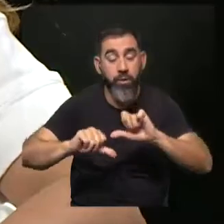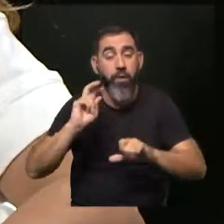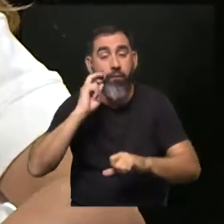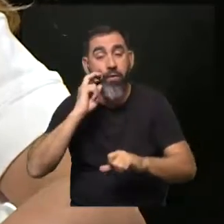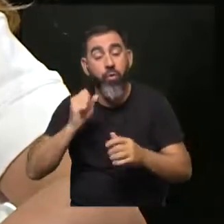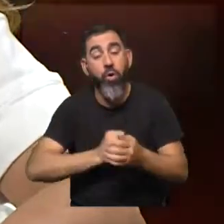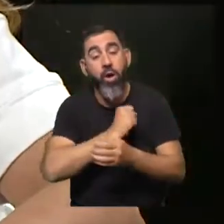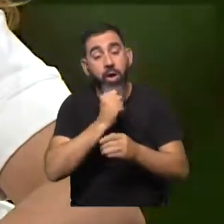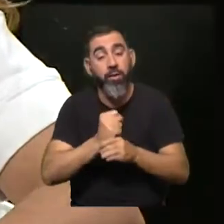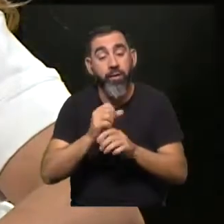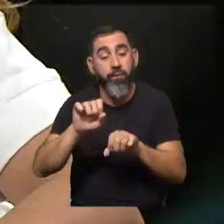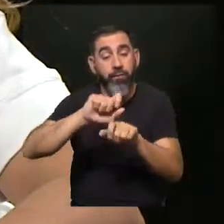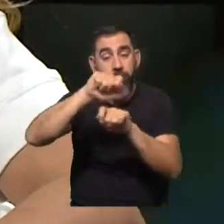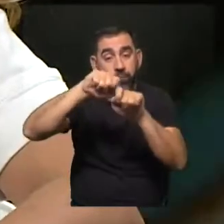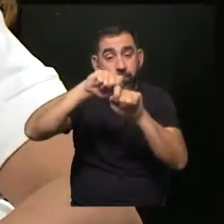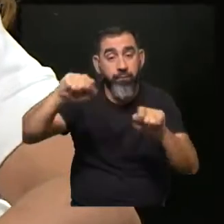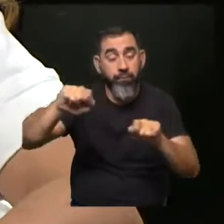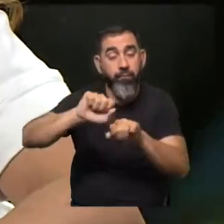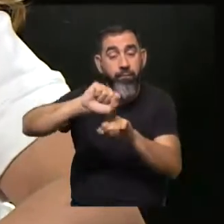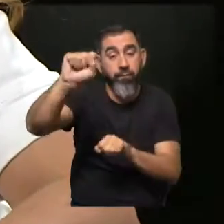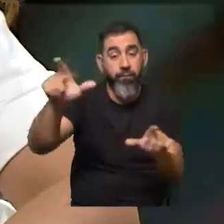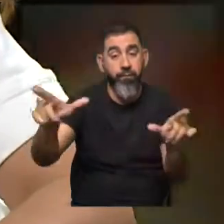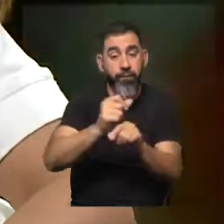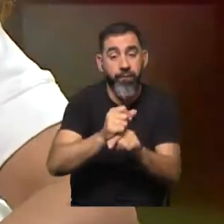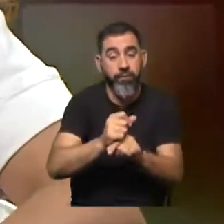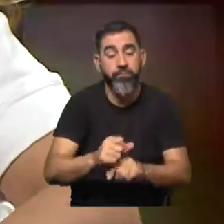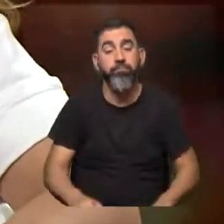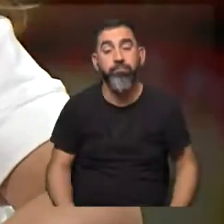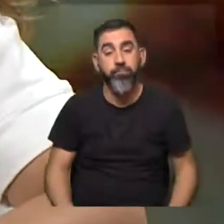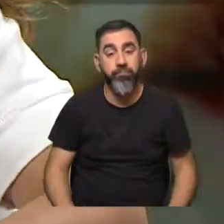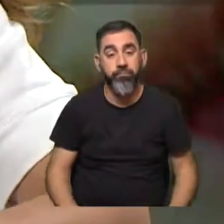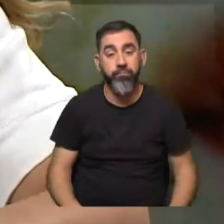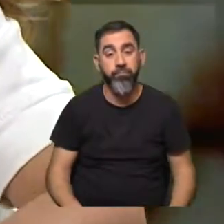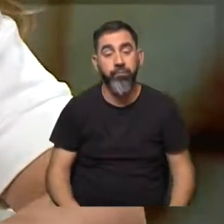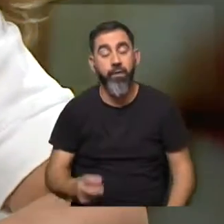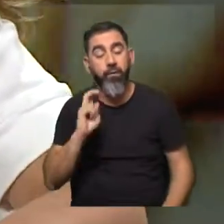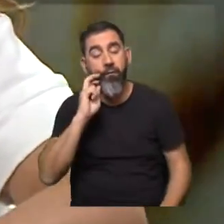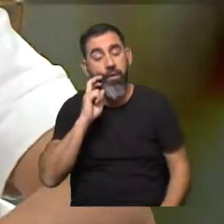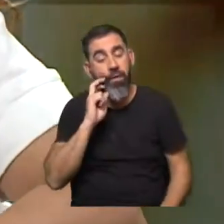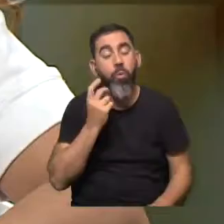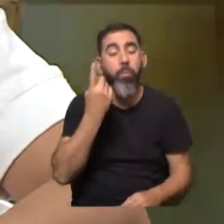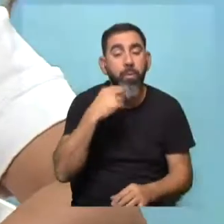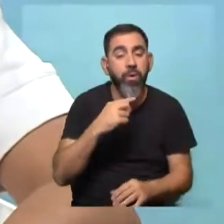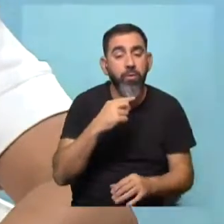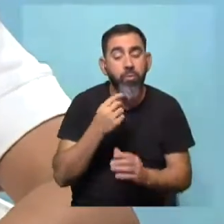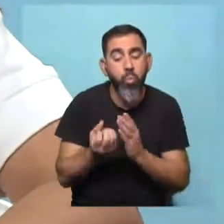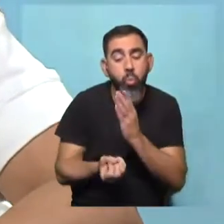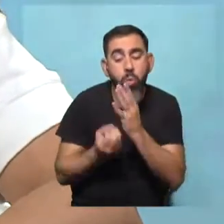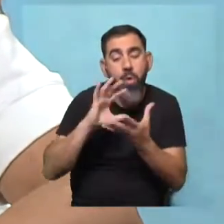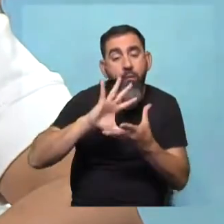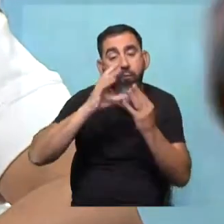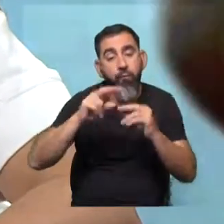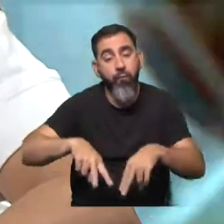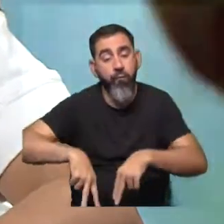hasta que terminé la tesis de doctorado y ya dije, bueno, todo bien, pero seguimos con el vino, pero bueno, quería incorporar una nueva línea, digamos,